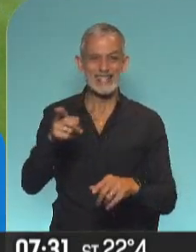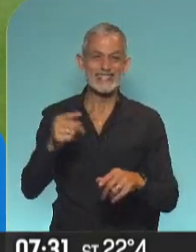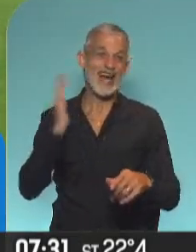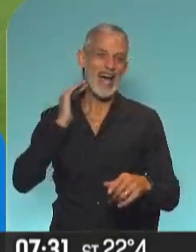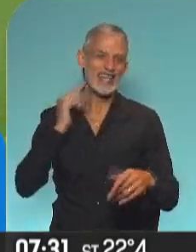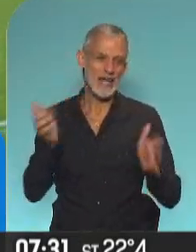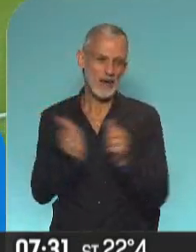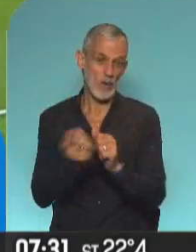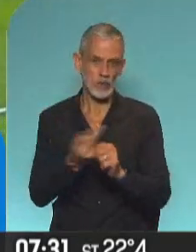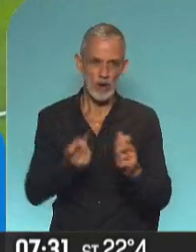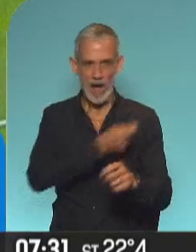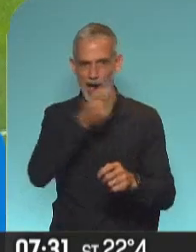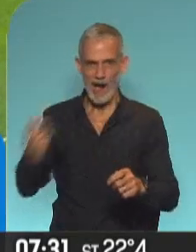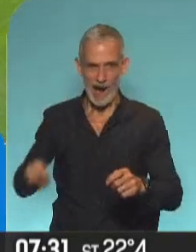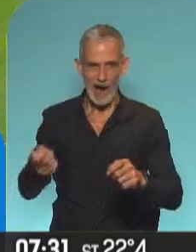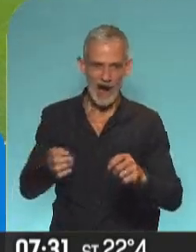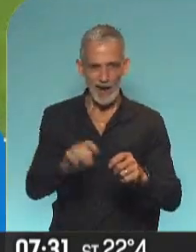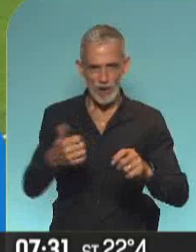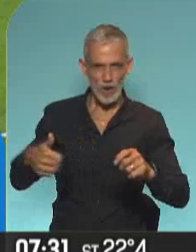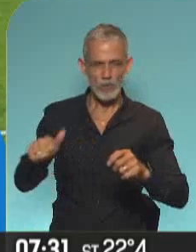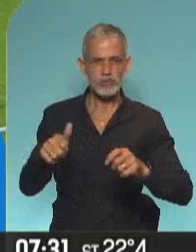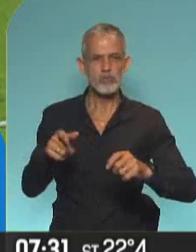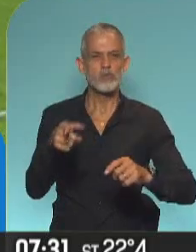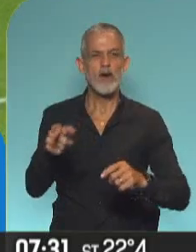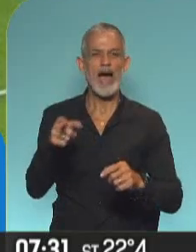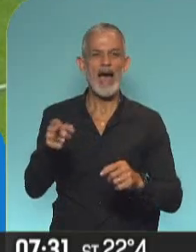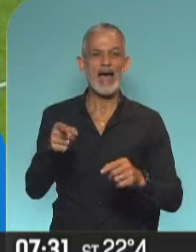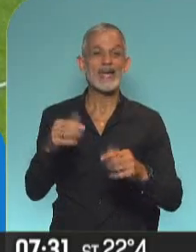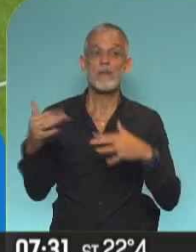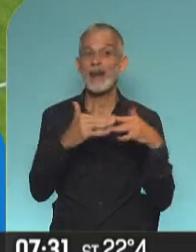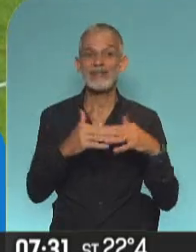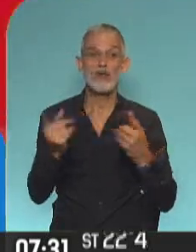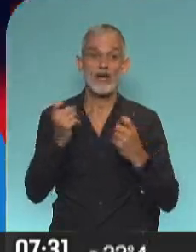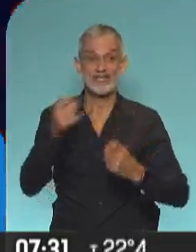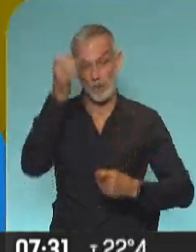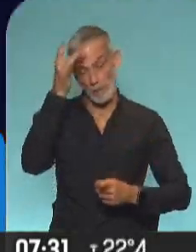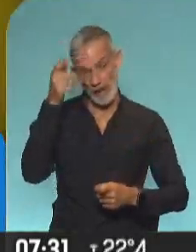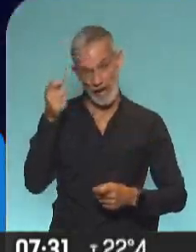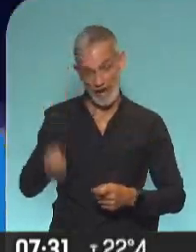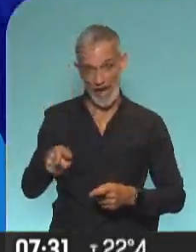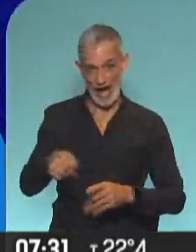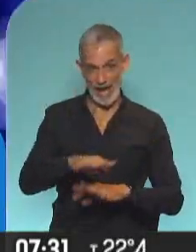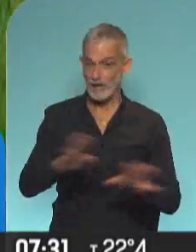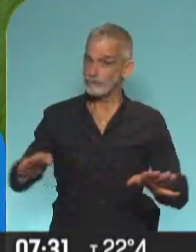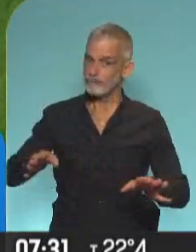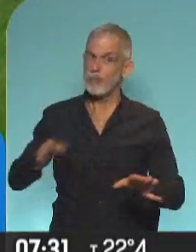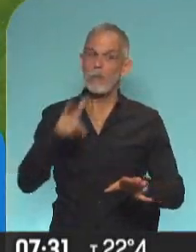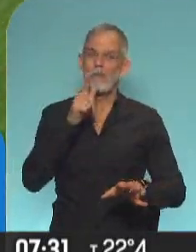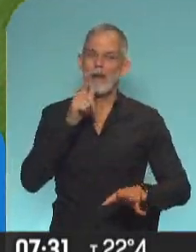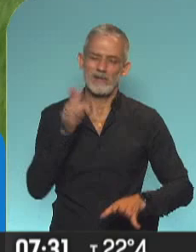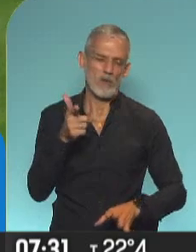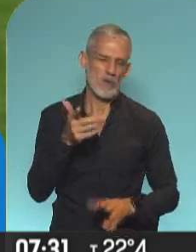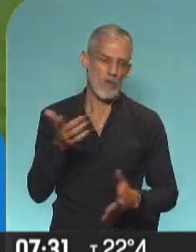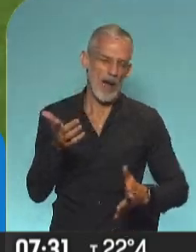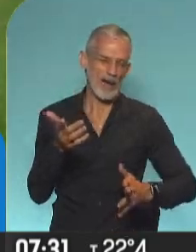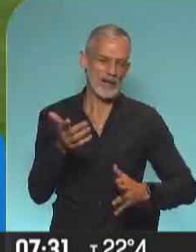más importantes para que Boca haga el partido que necesitó. Aquí el penal que da la sensación, no hay